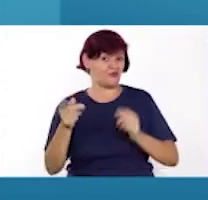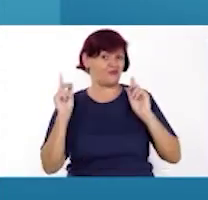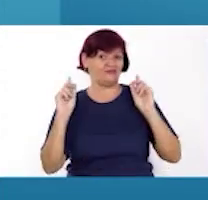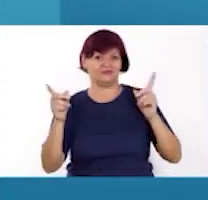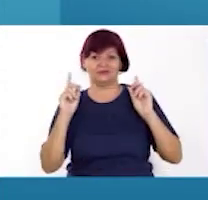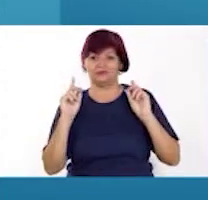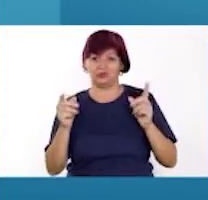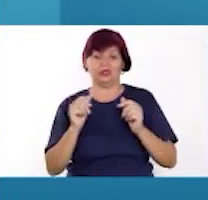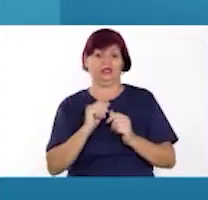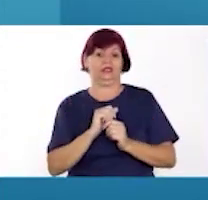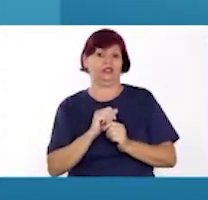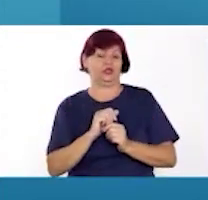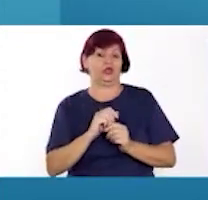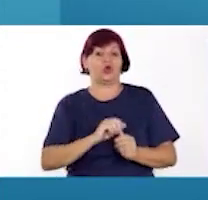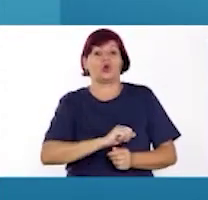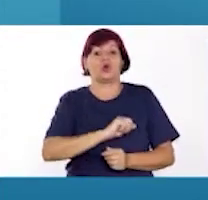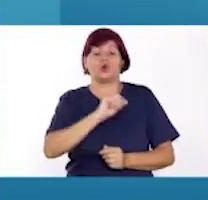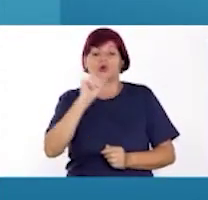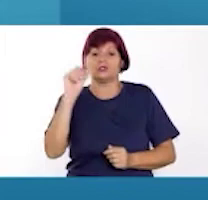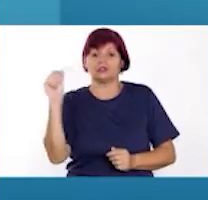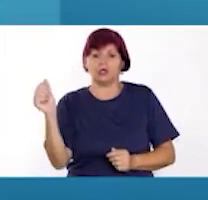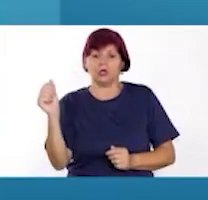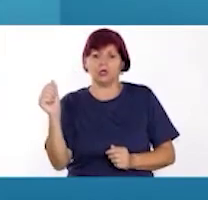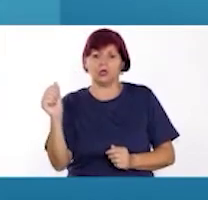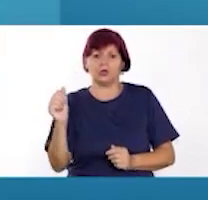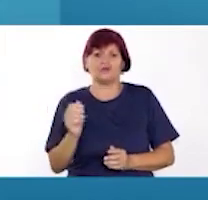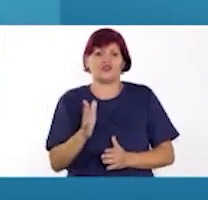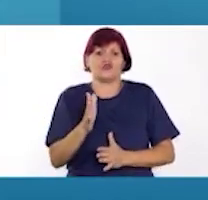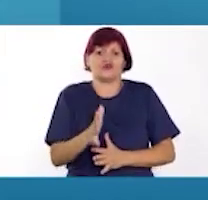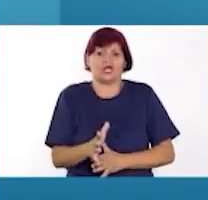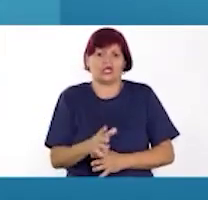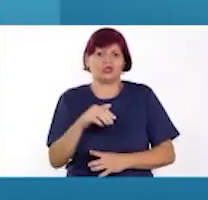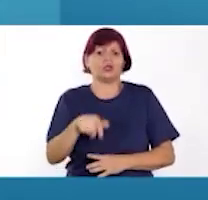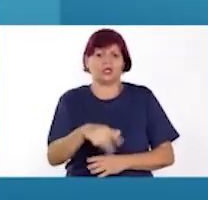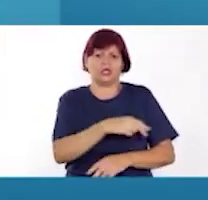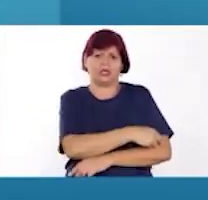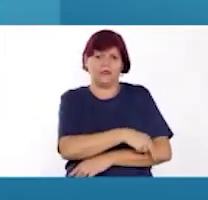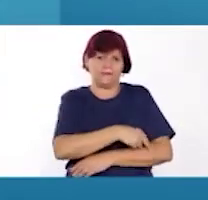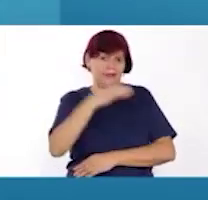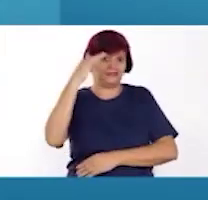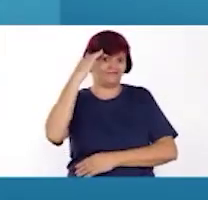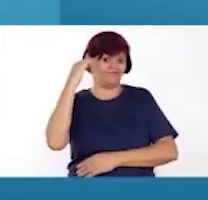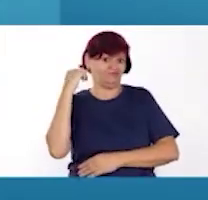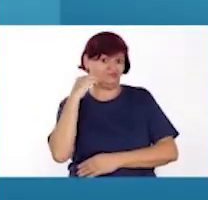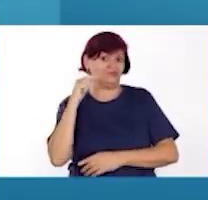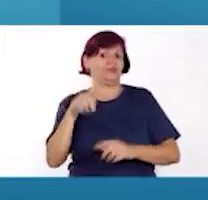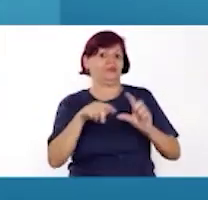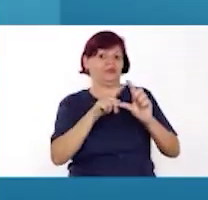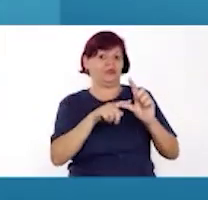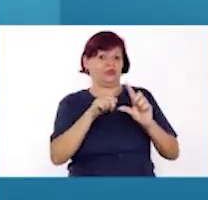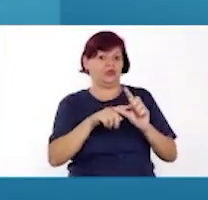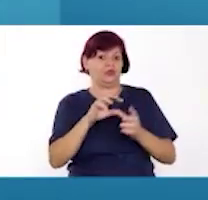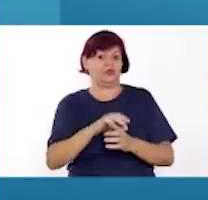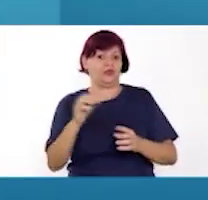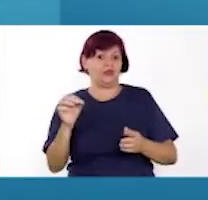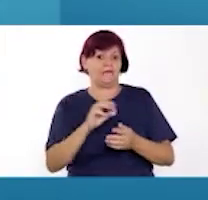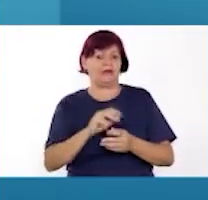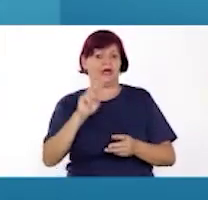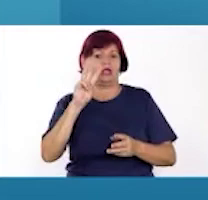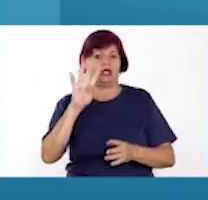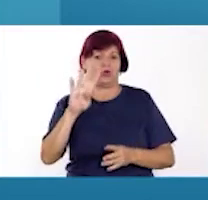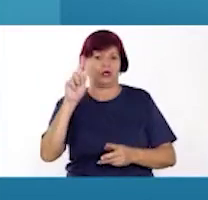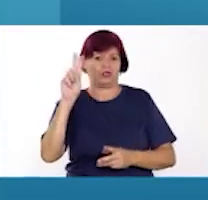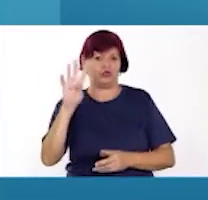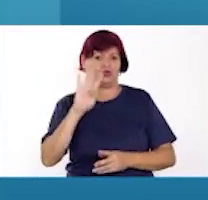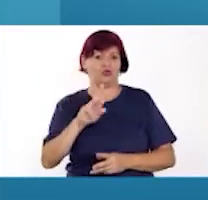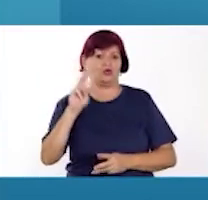políticas, los logros y los retos. Este contenido lo encontrarán en las páginas 42,